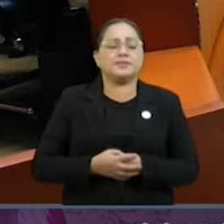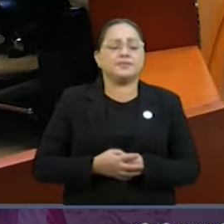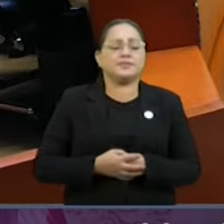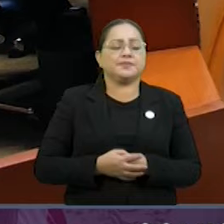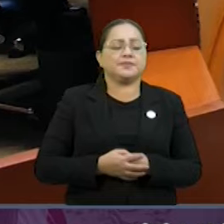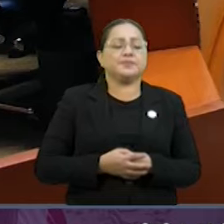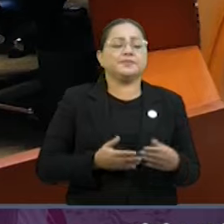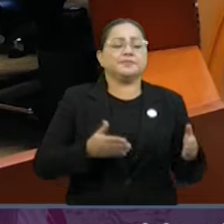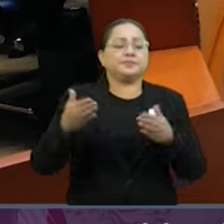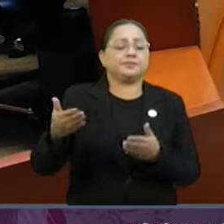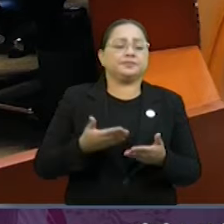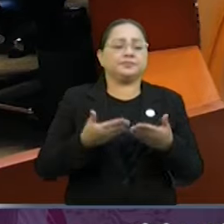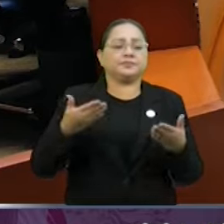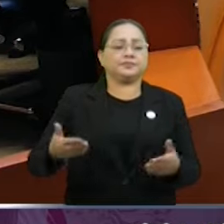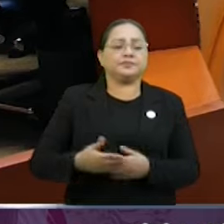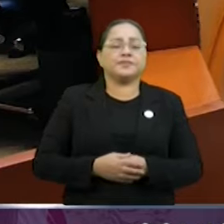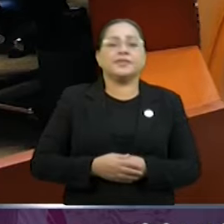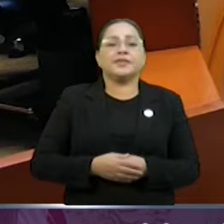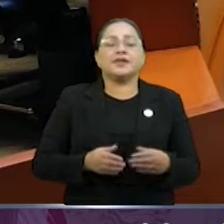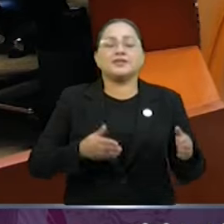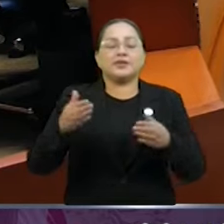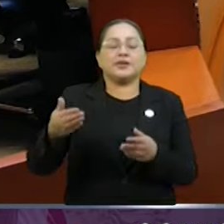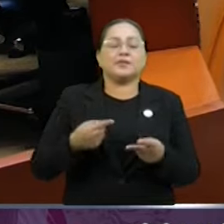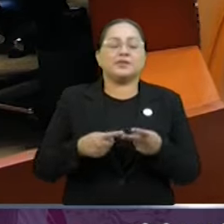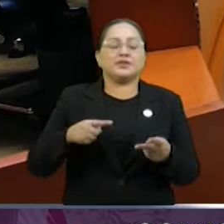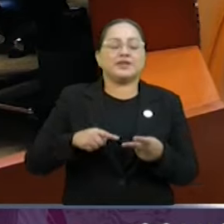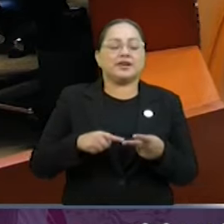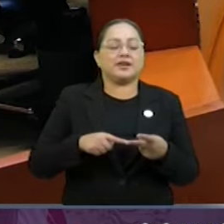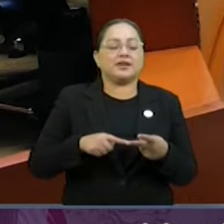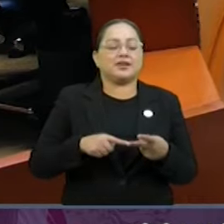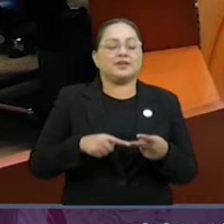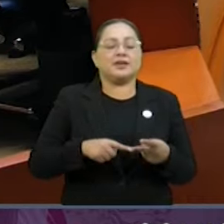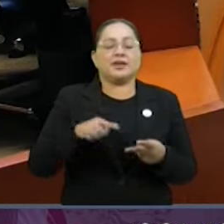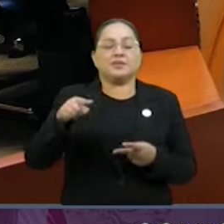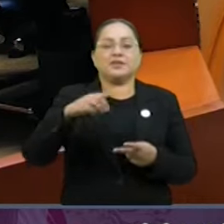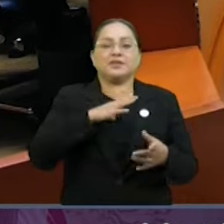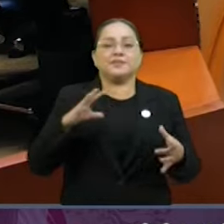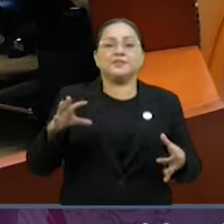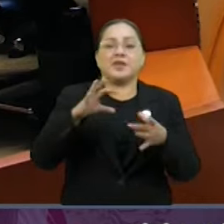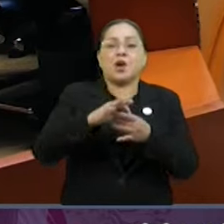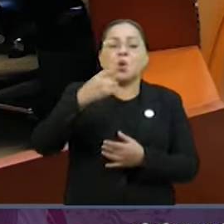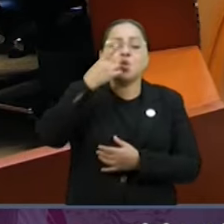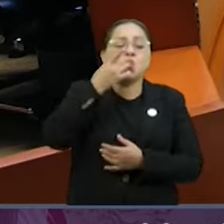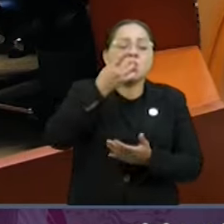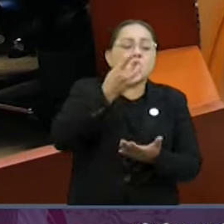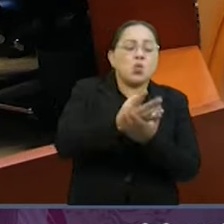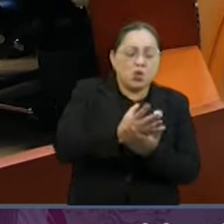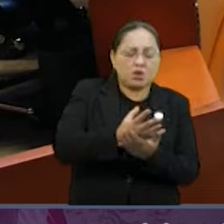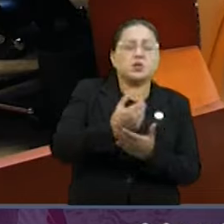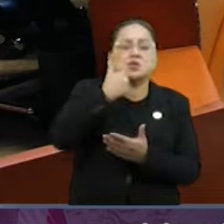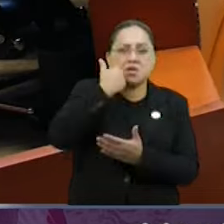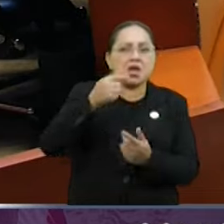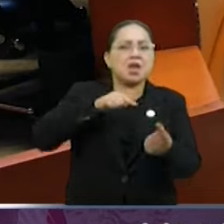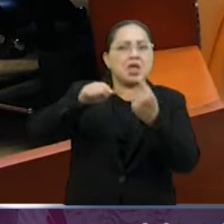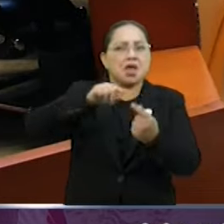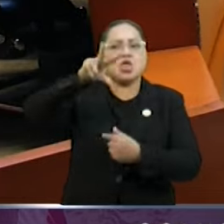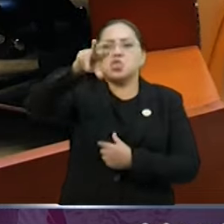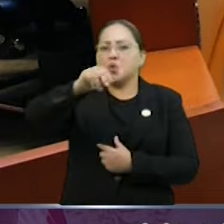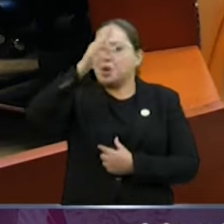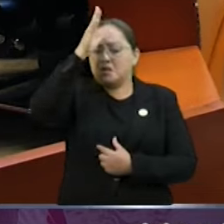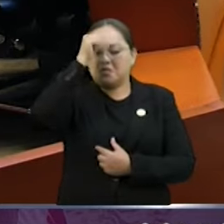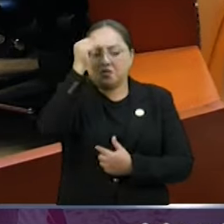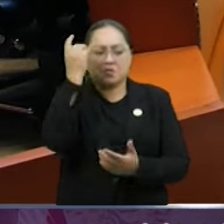entonces dicen, mejor vamos en abstención, solo por el afán de ir en contra. De ese